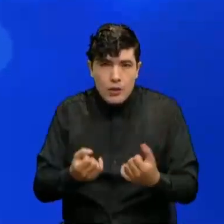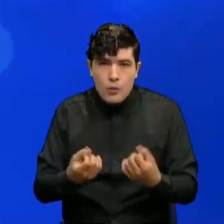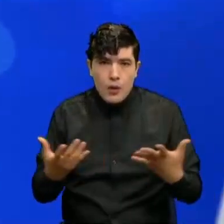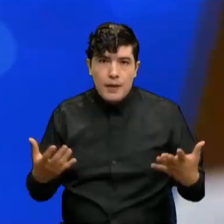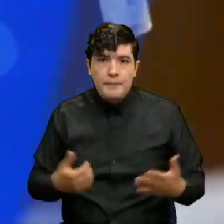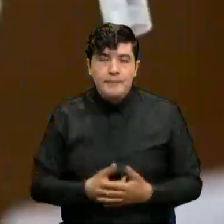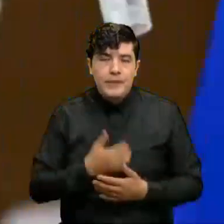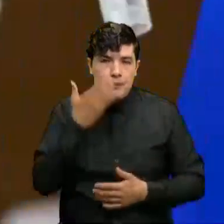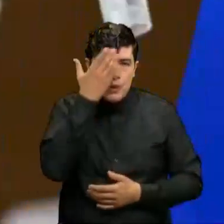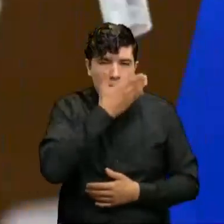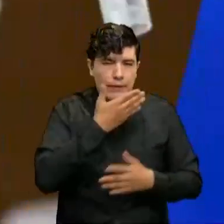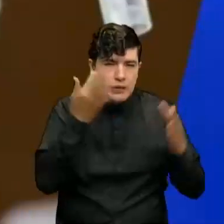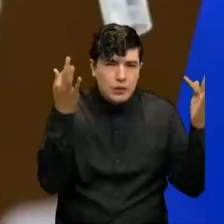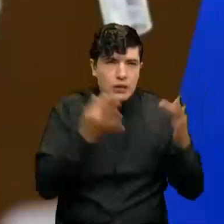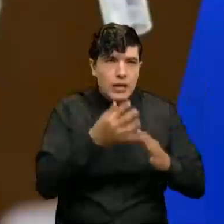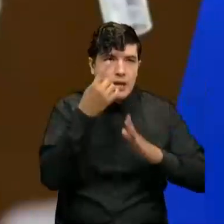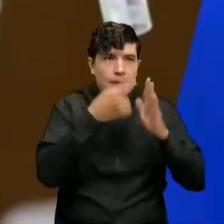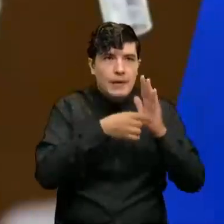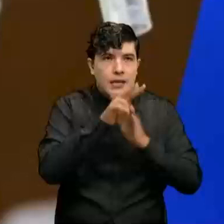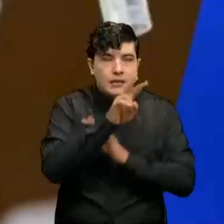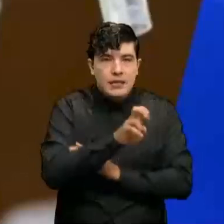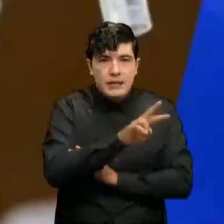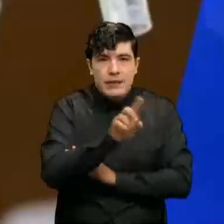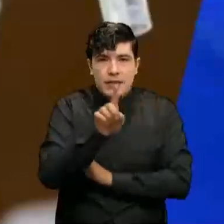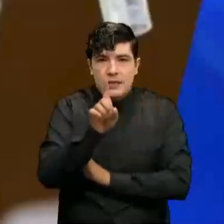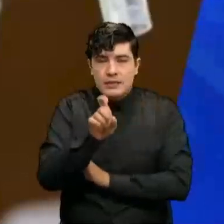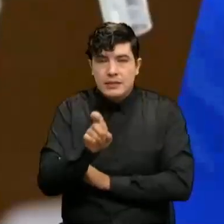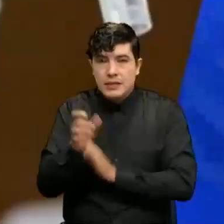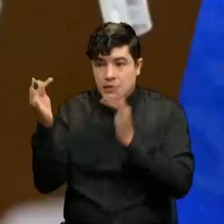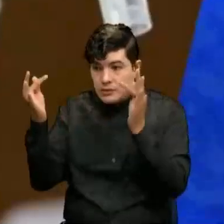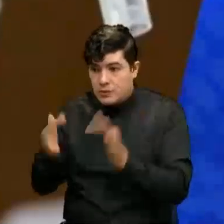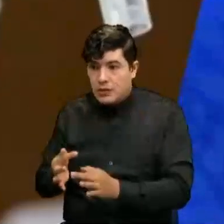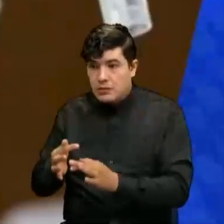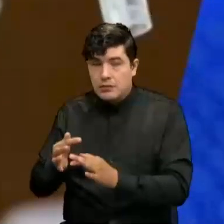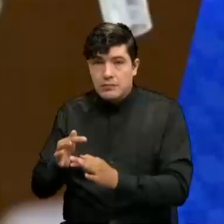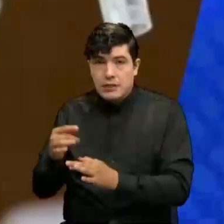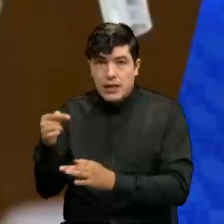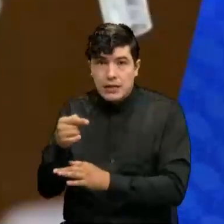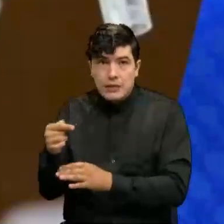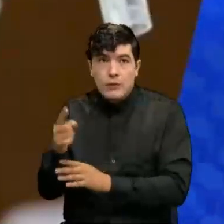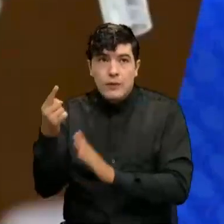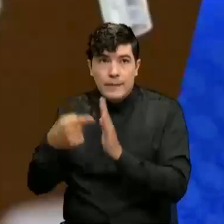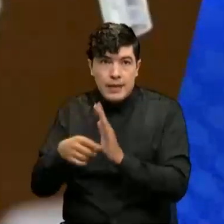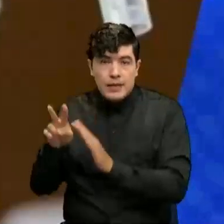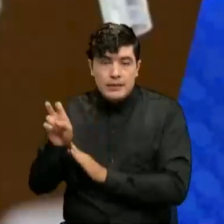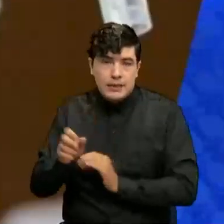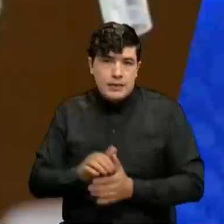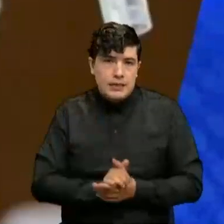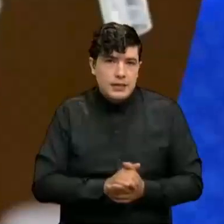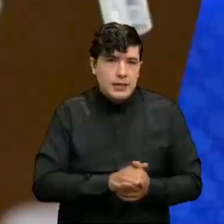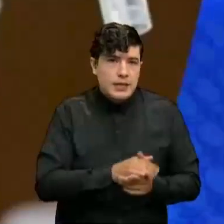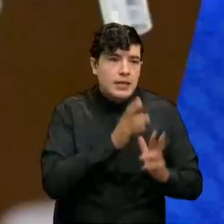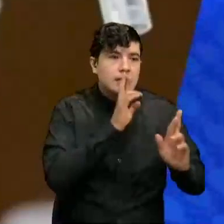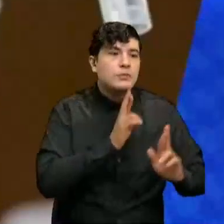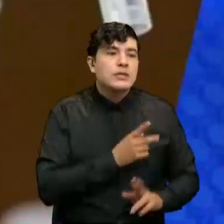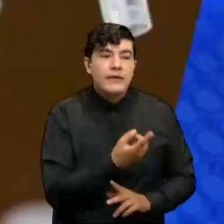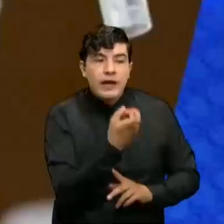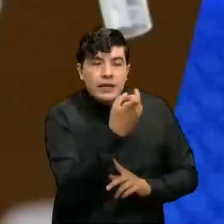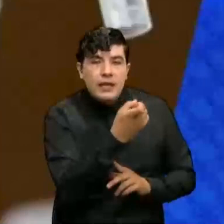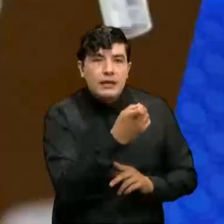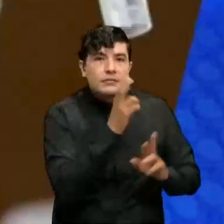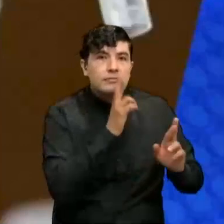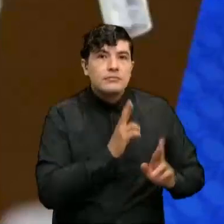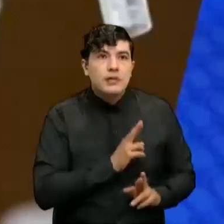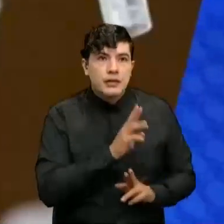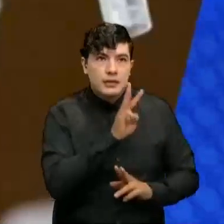muestras tomadas de 1.726, resultados negativos 1.007, resultados por llegar 365,